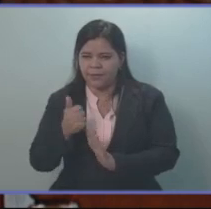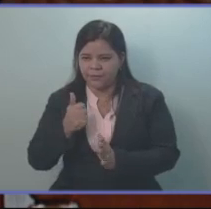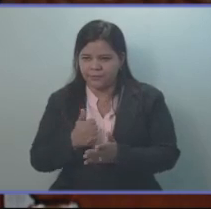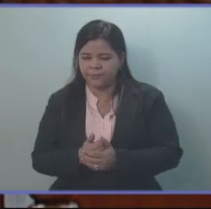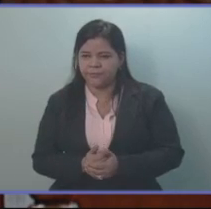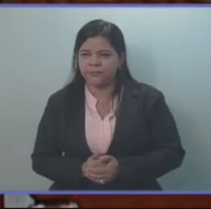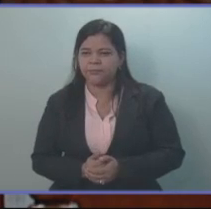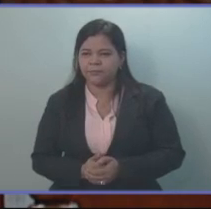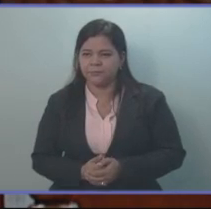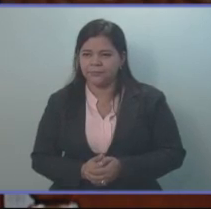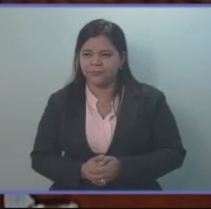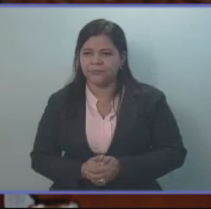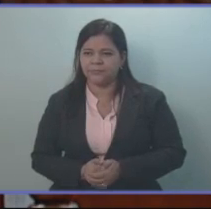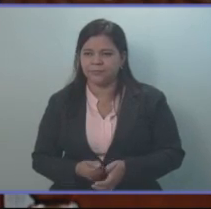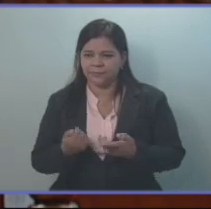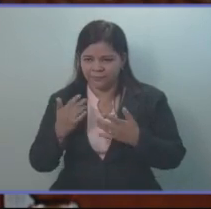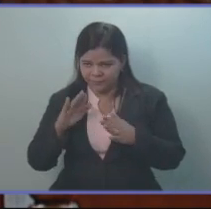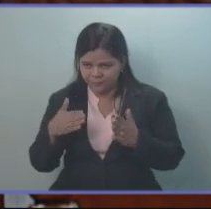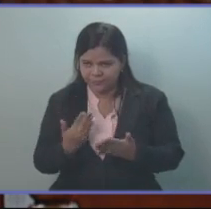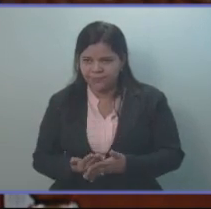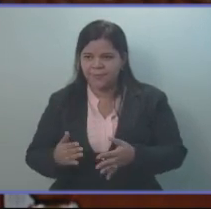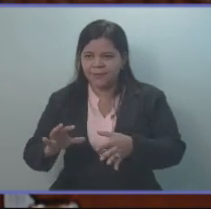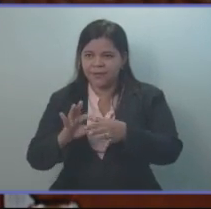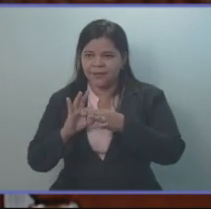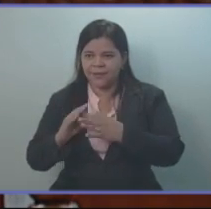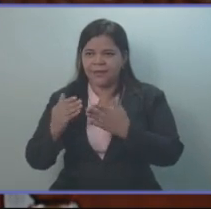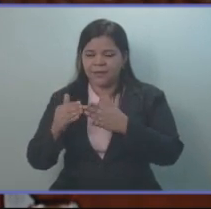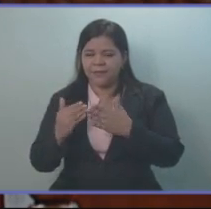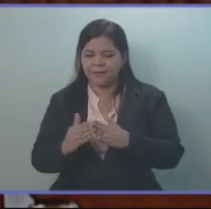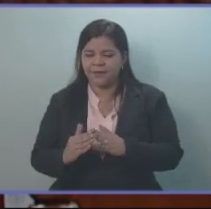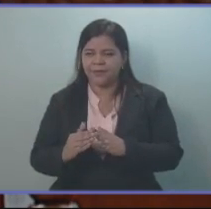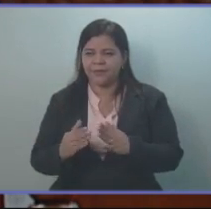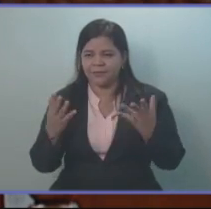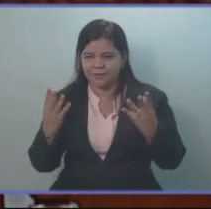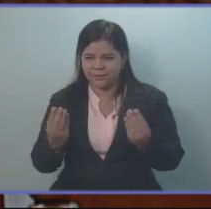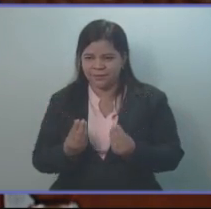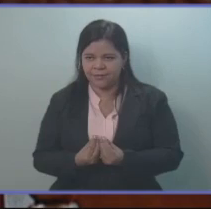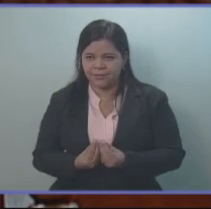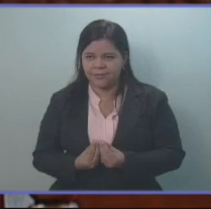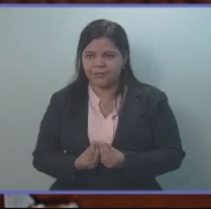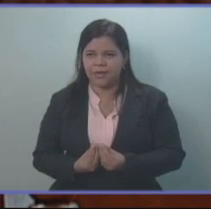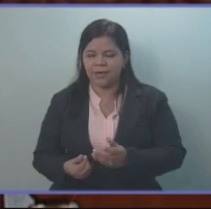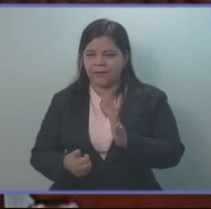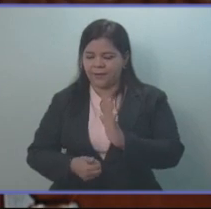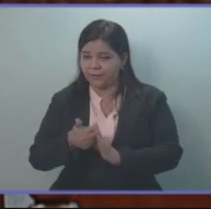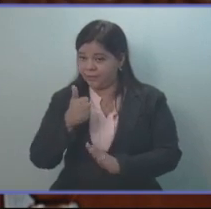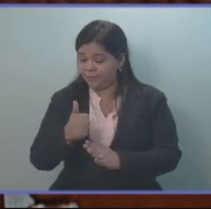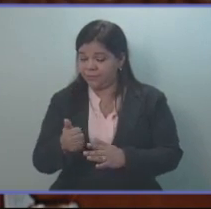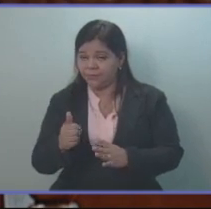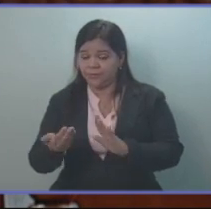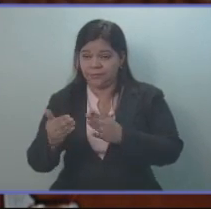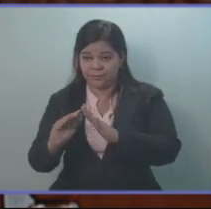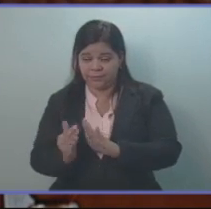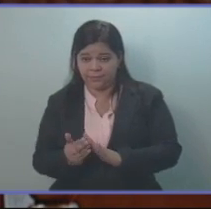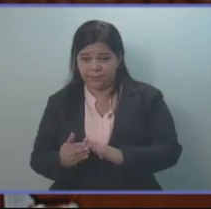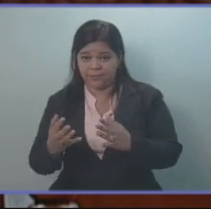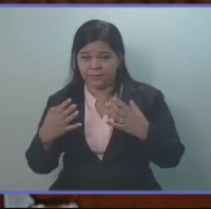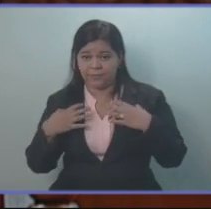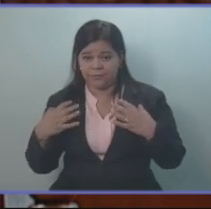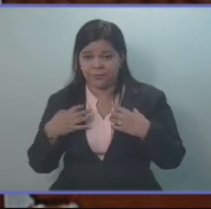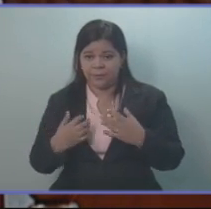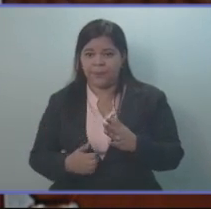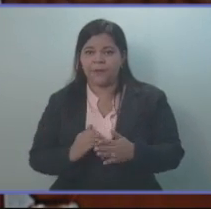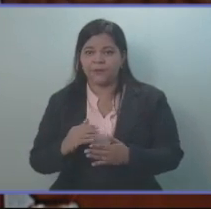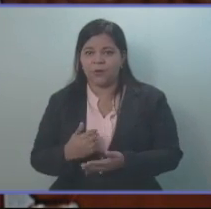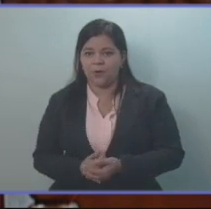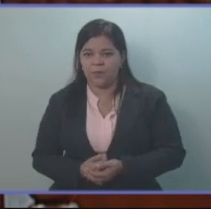podrán constituirse cooperativas de diferentes clases, tales como las cooperativas de vivienda, cuyo objetivo social es el